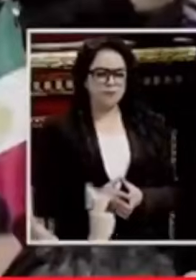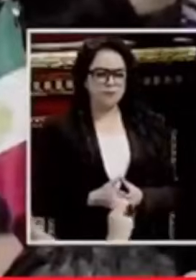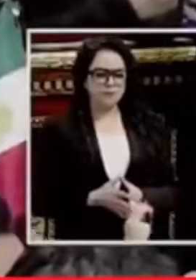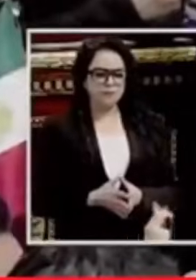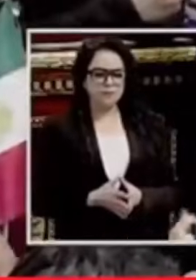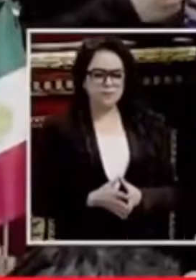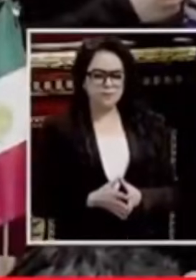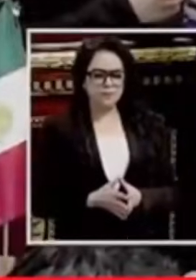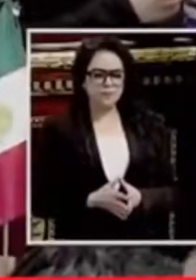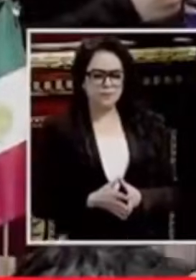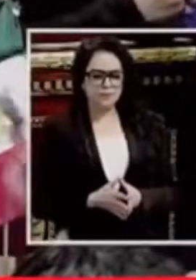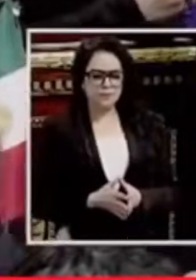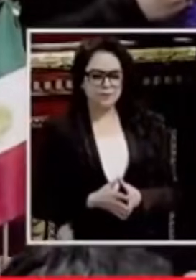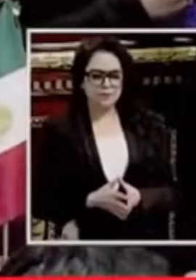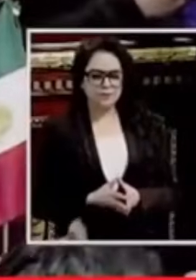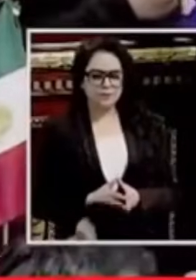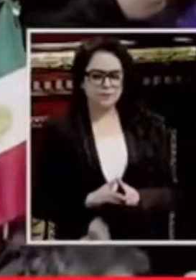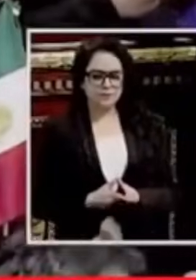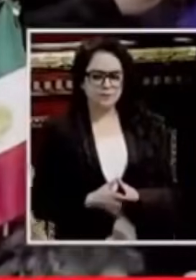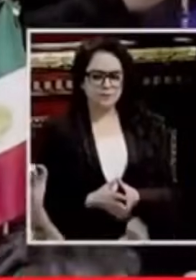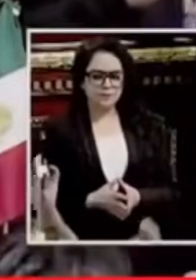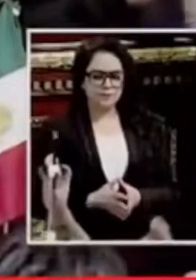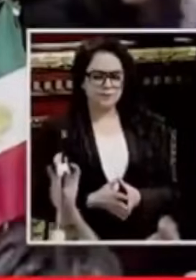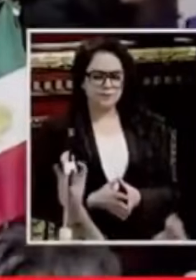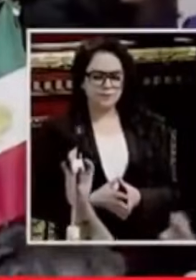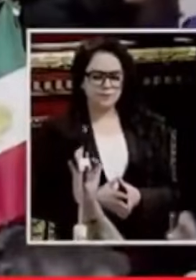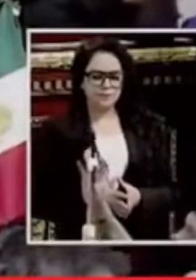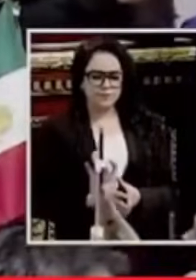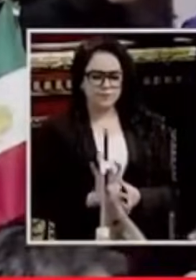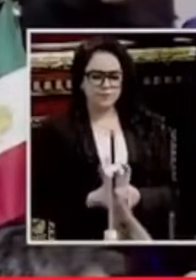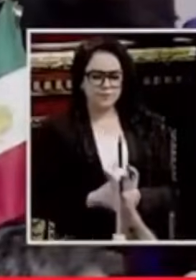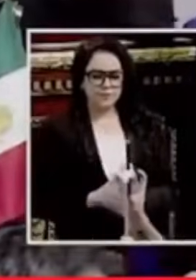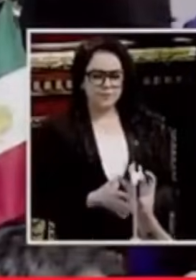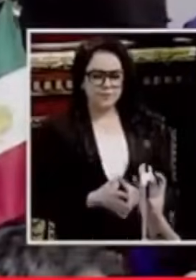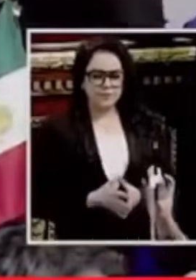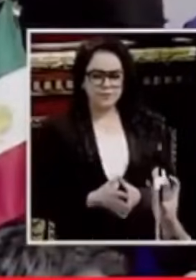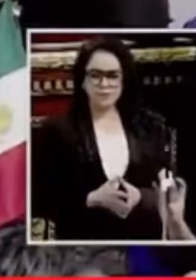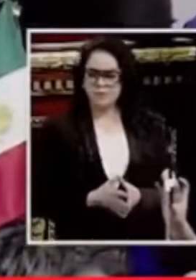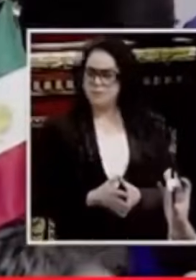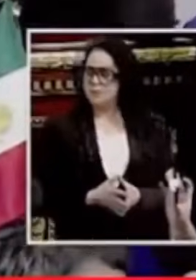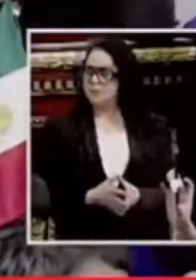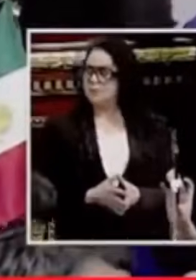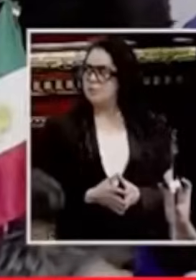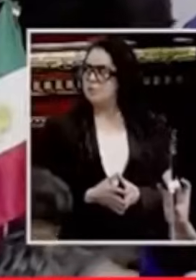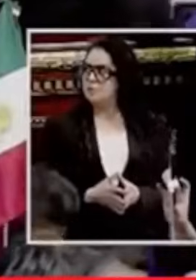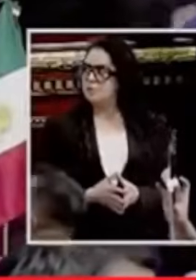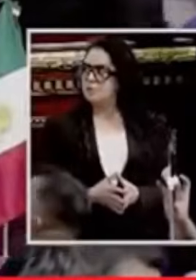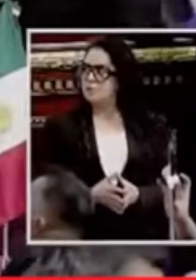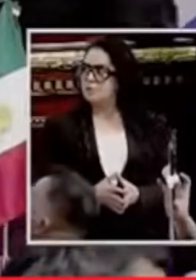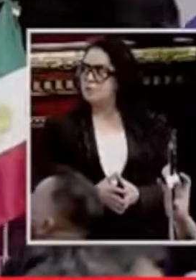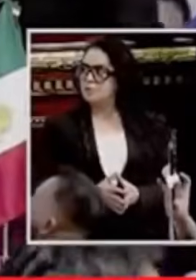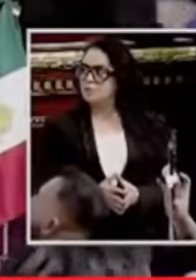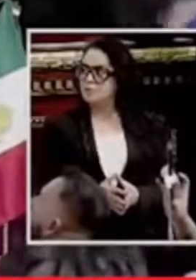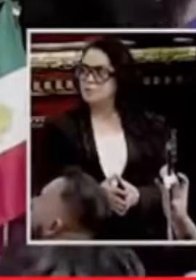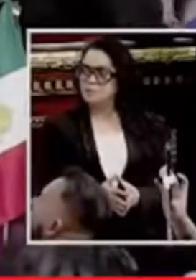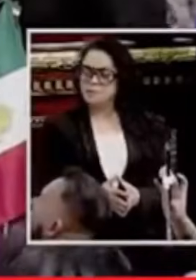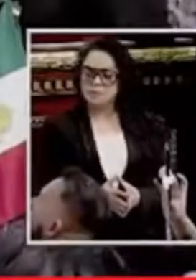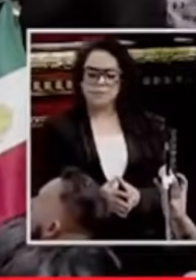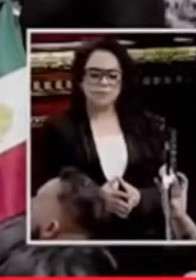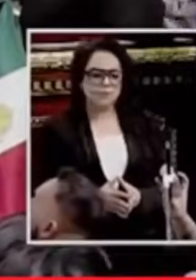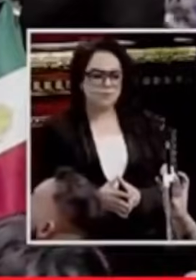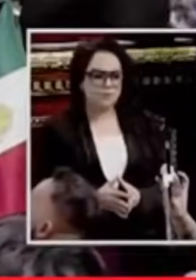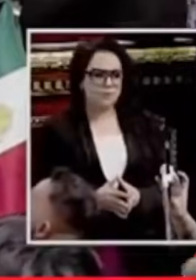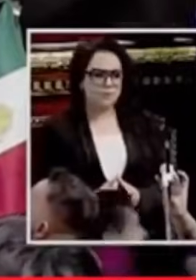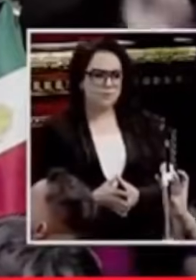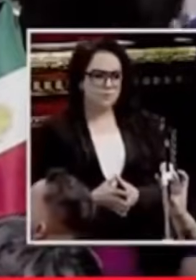país, que nosotros, el Movimiento de Regeneración Nacional, está construido bajo la vía pacífica. Así vamos a